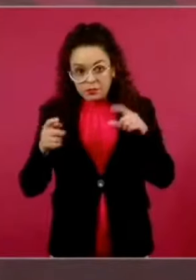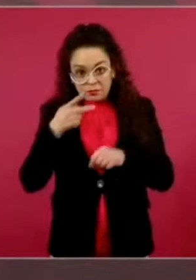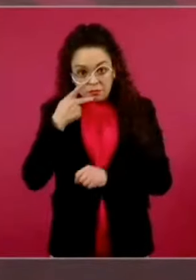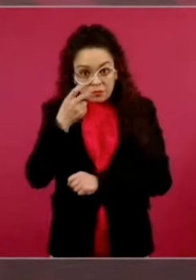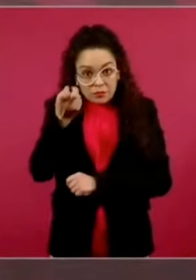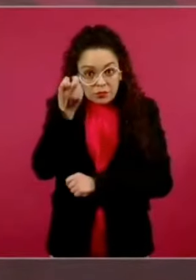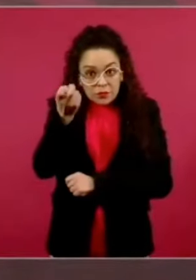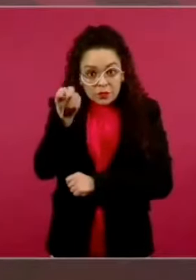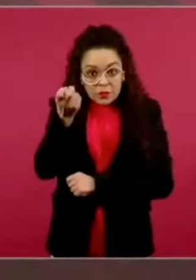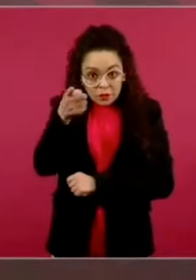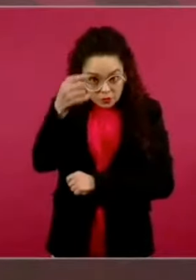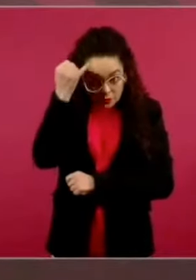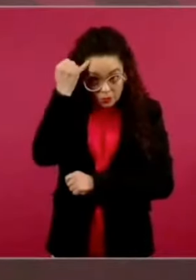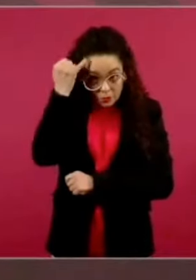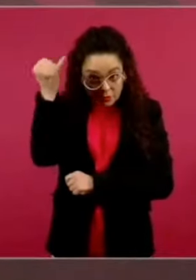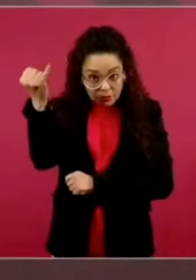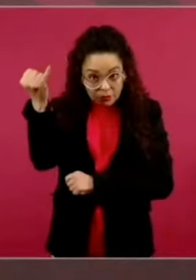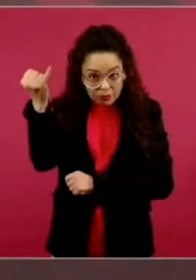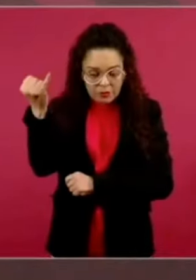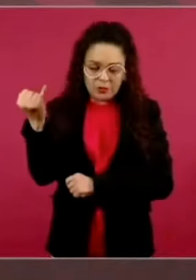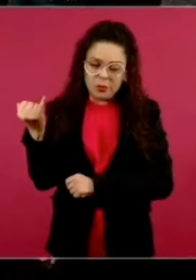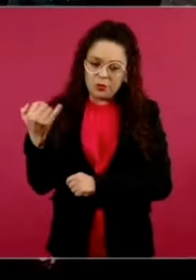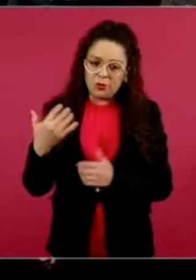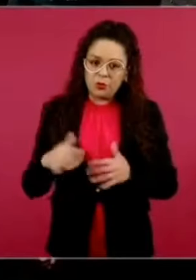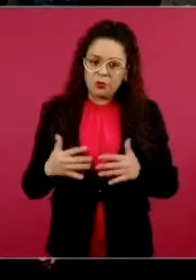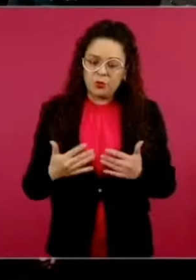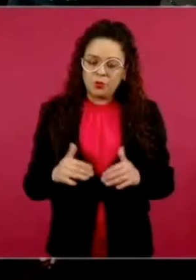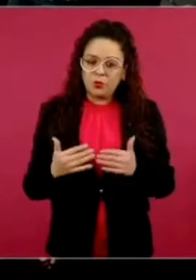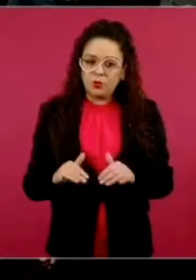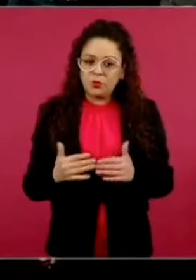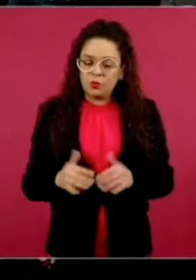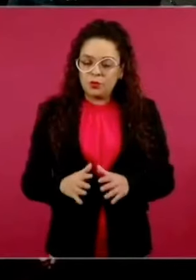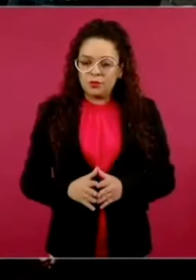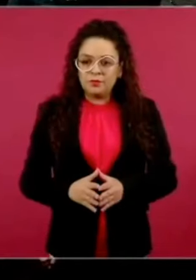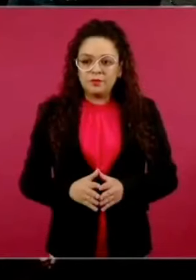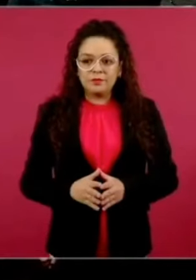es